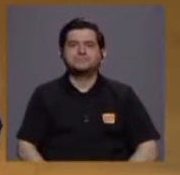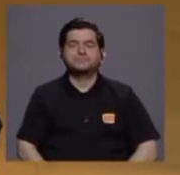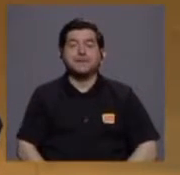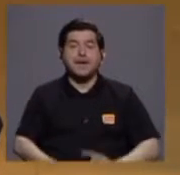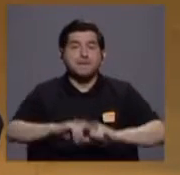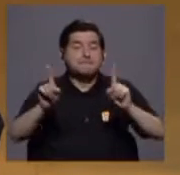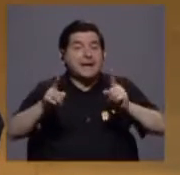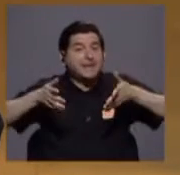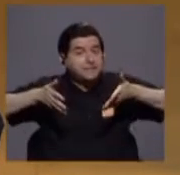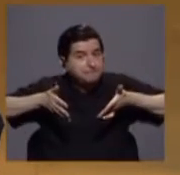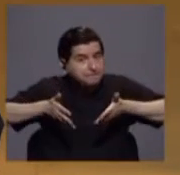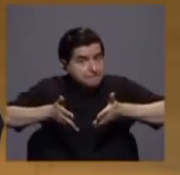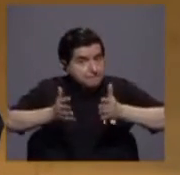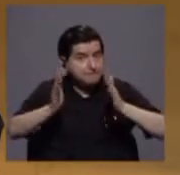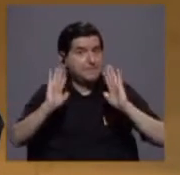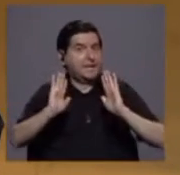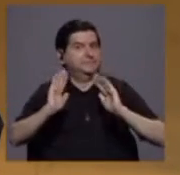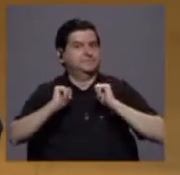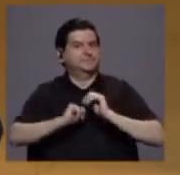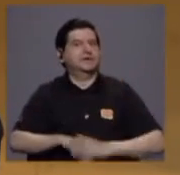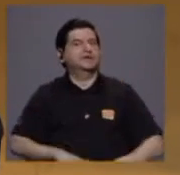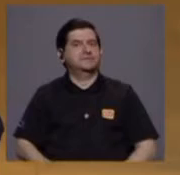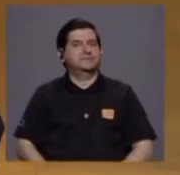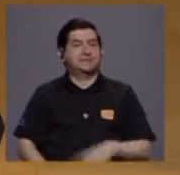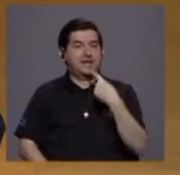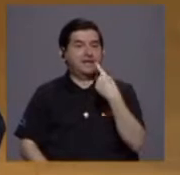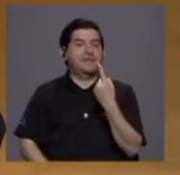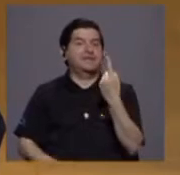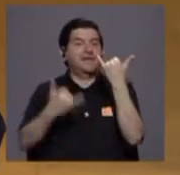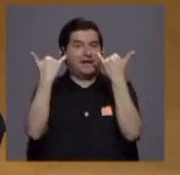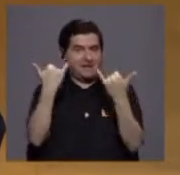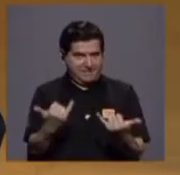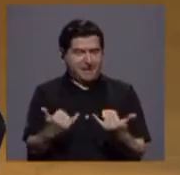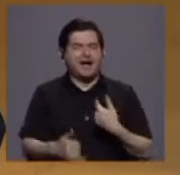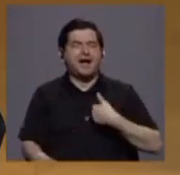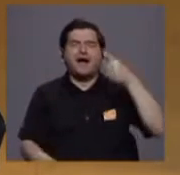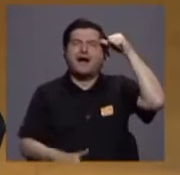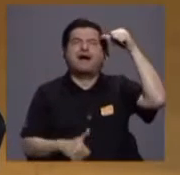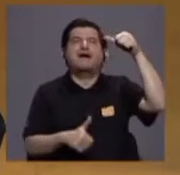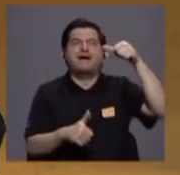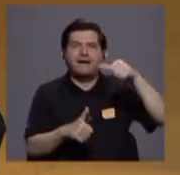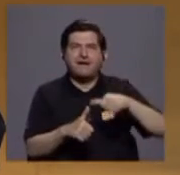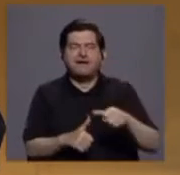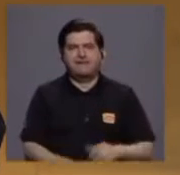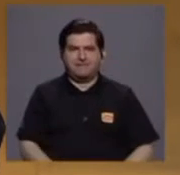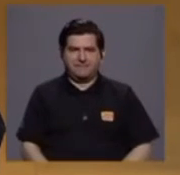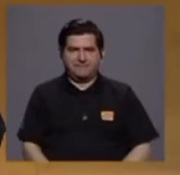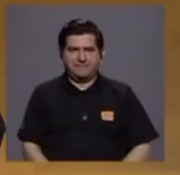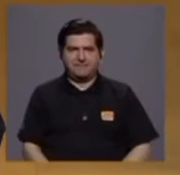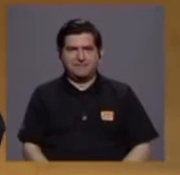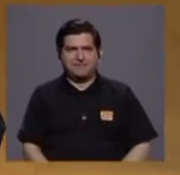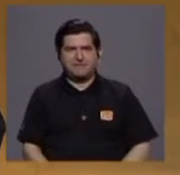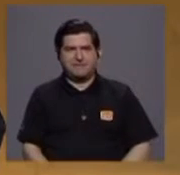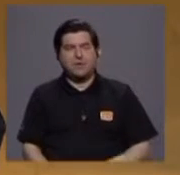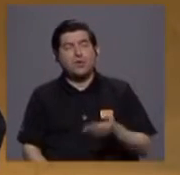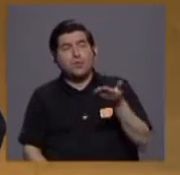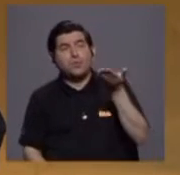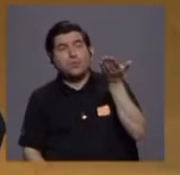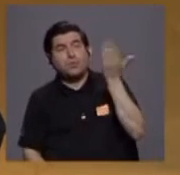Pero mientras tanto, y ya que los mencioné, yo quiero recordar que hace algunos